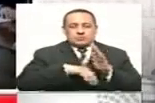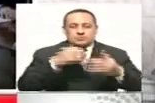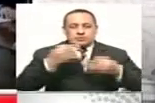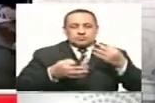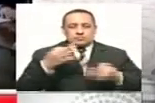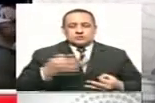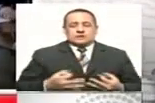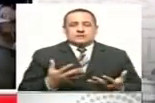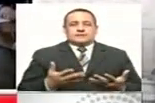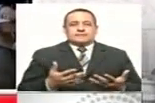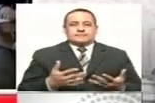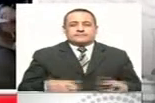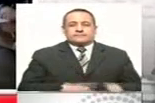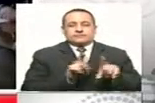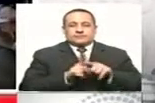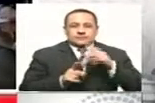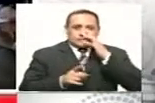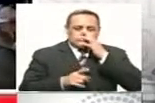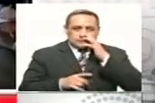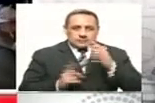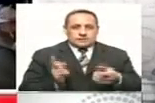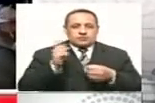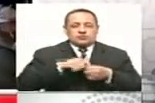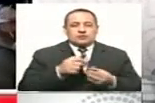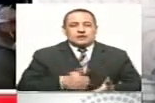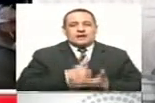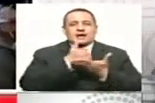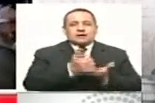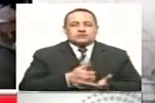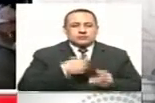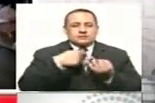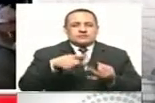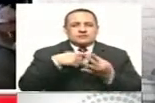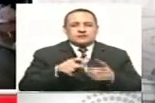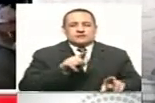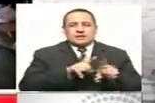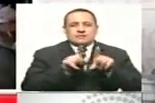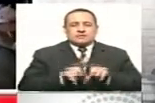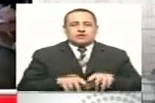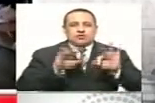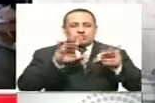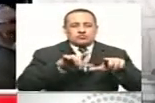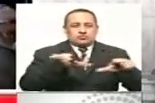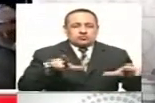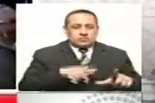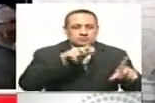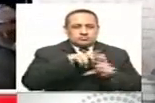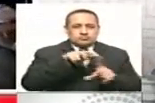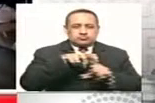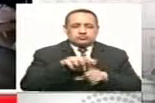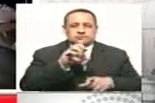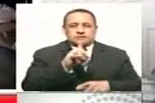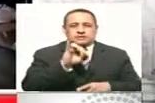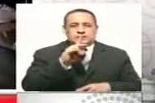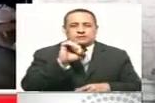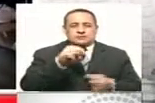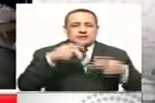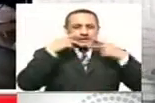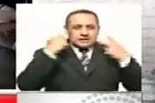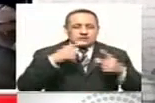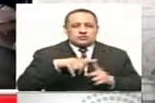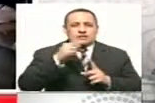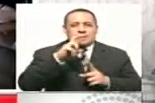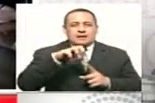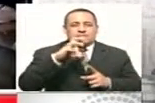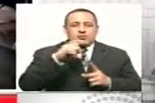presupuestal, incluye la asistencia técnica a los productores de las 8 zonas de intervención de Devida, que es Iquitos,